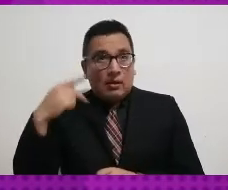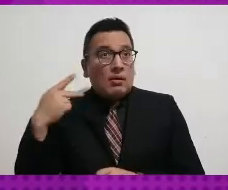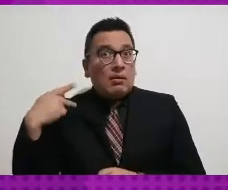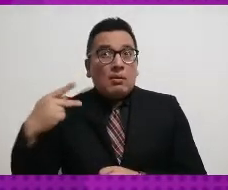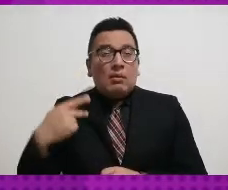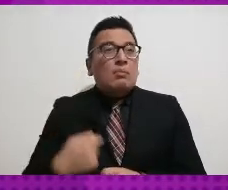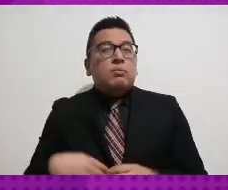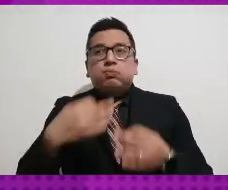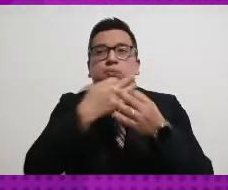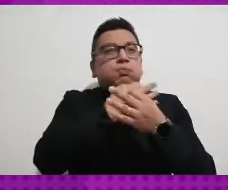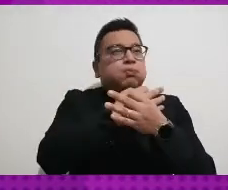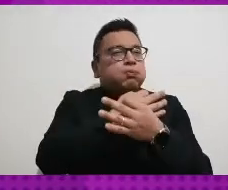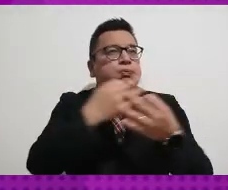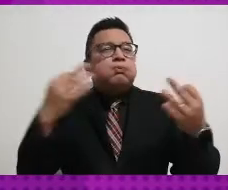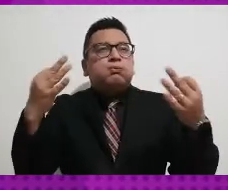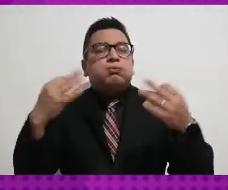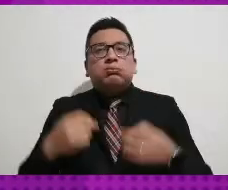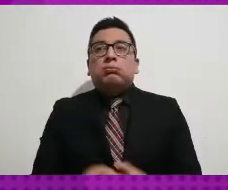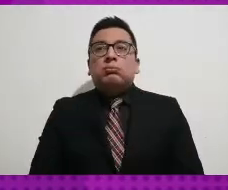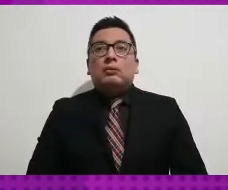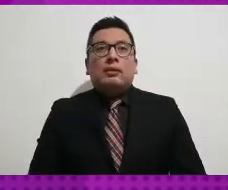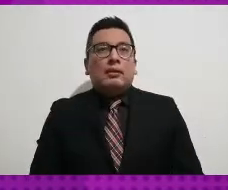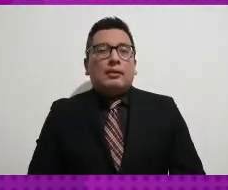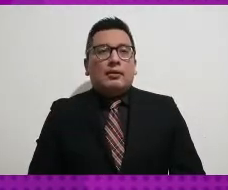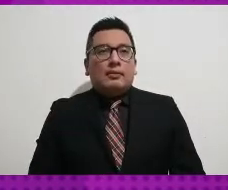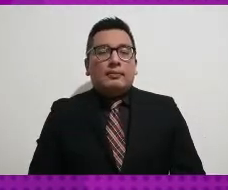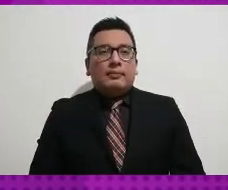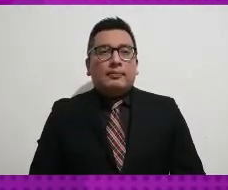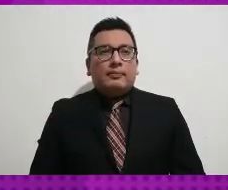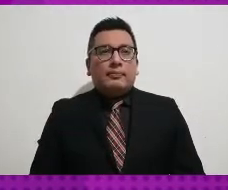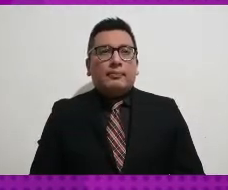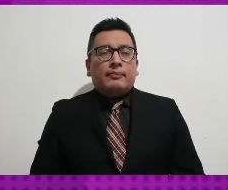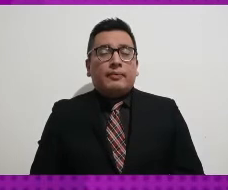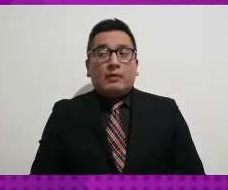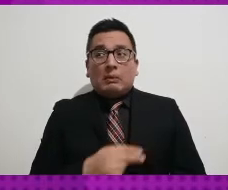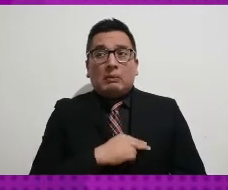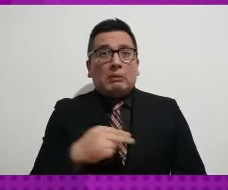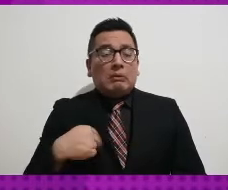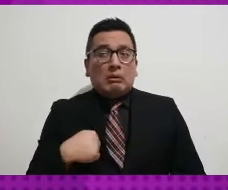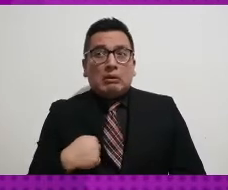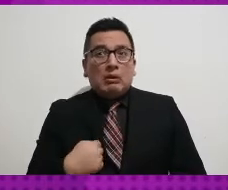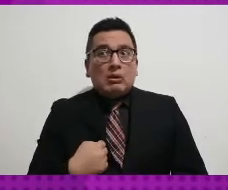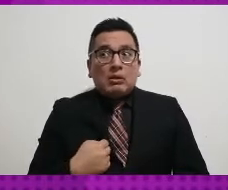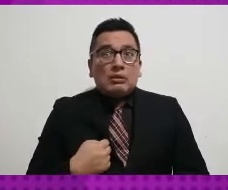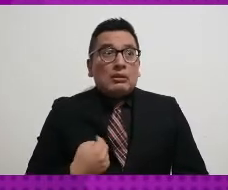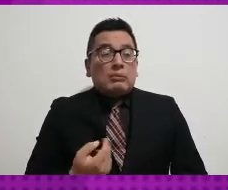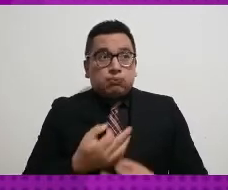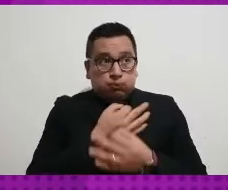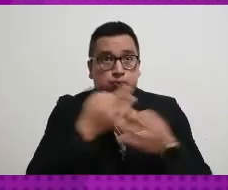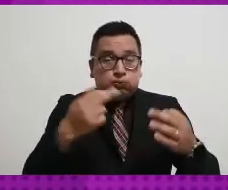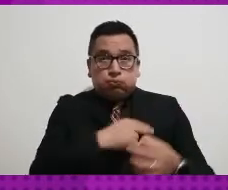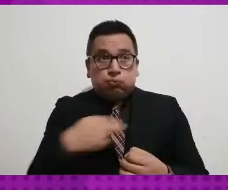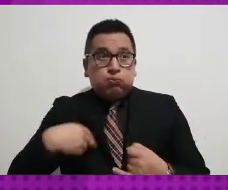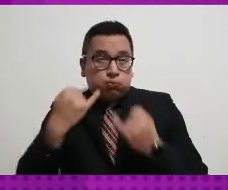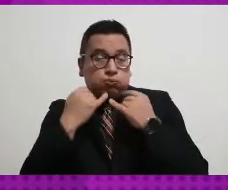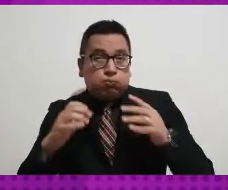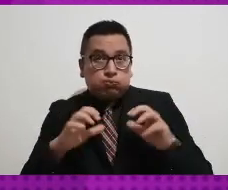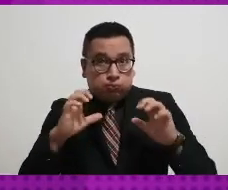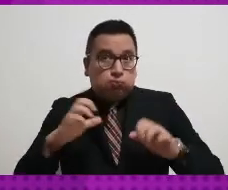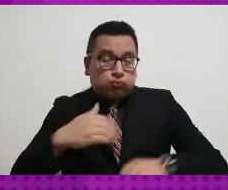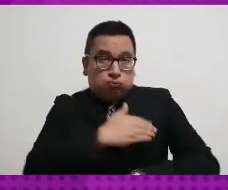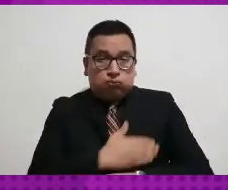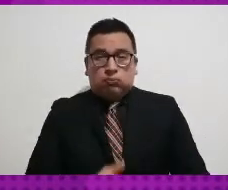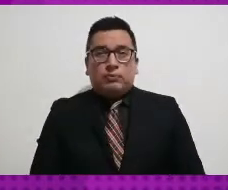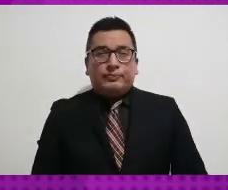publica sus avisos de privacidad, el que se llama el simple y el completo y el simplificado, o el íntegro. El íntegro